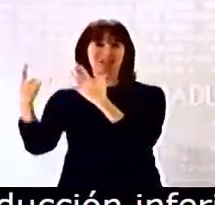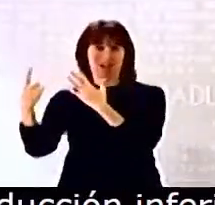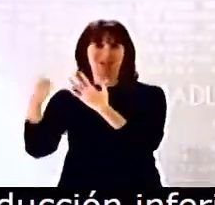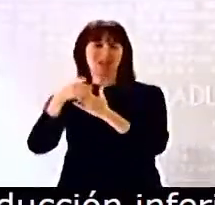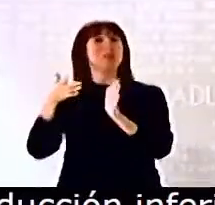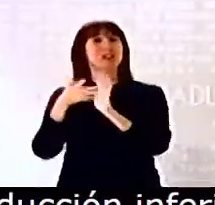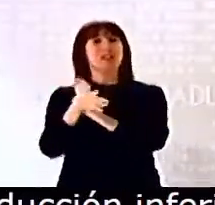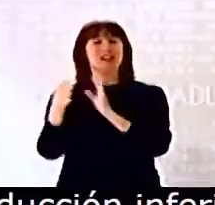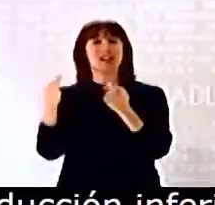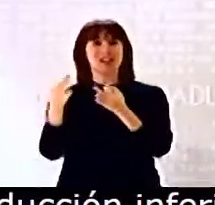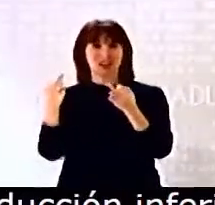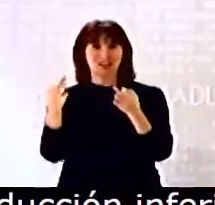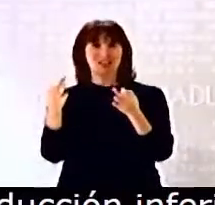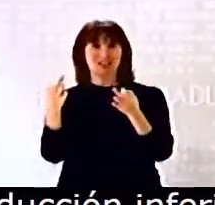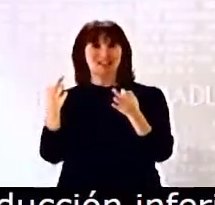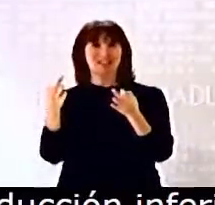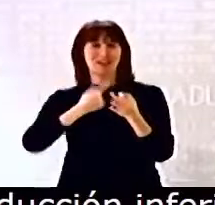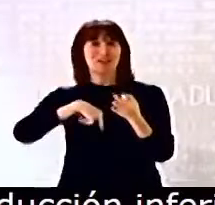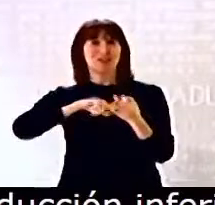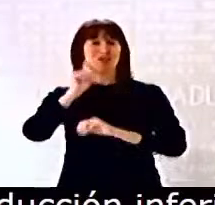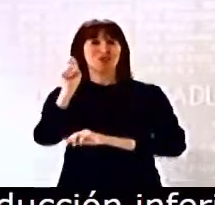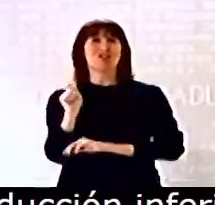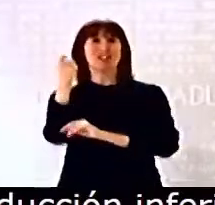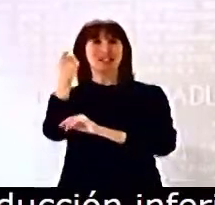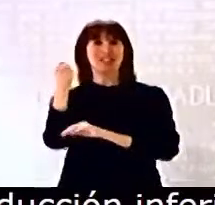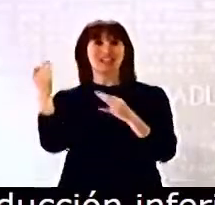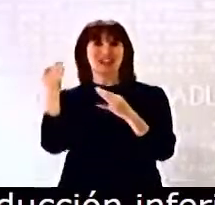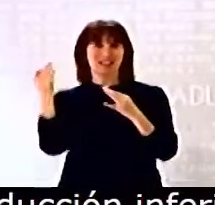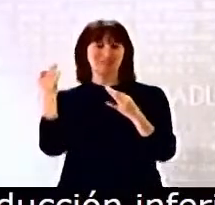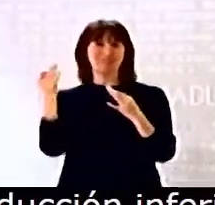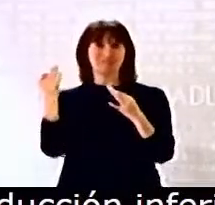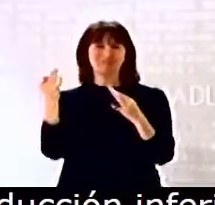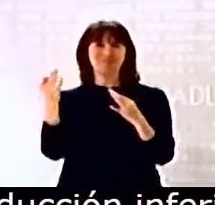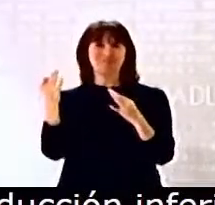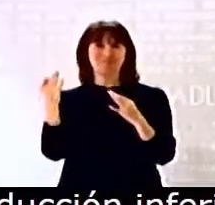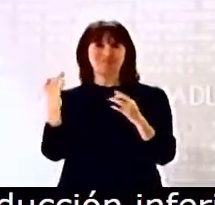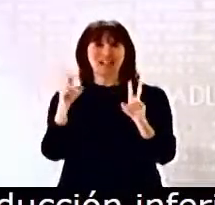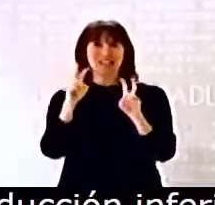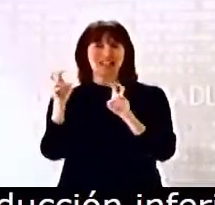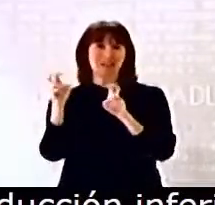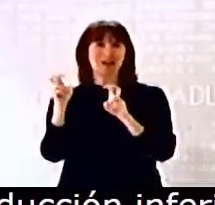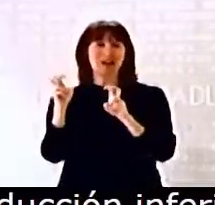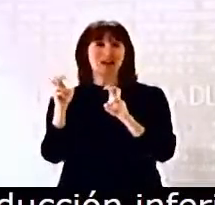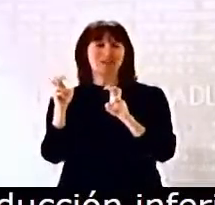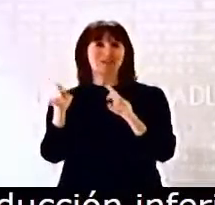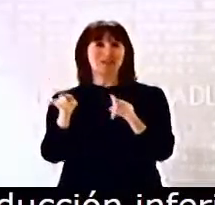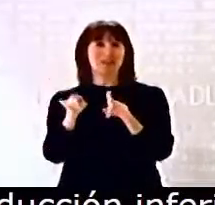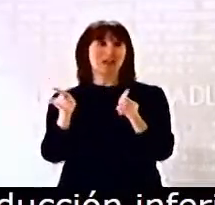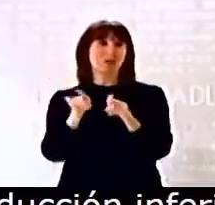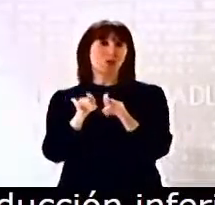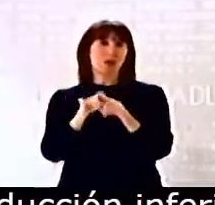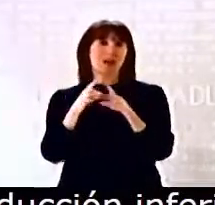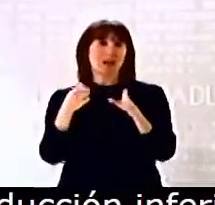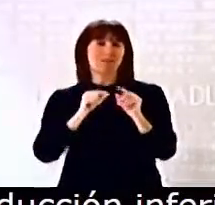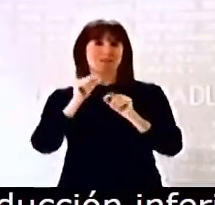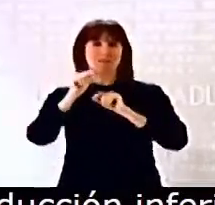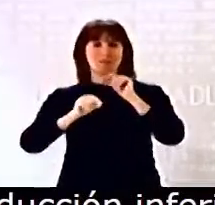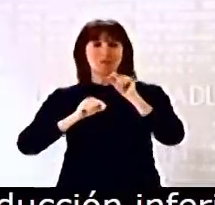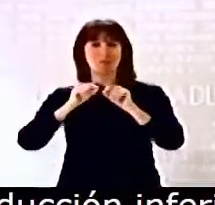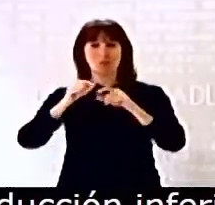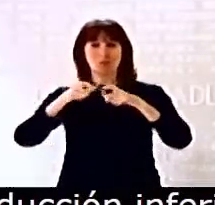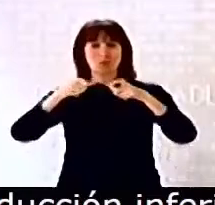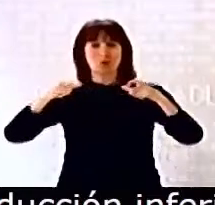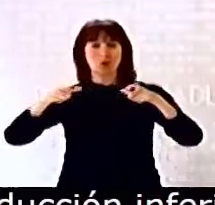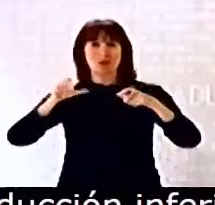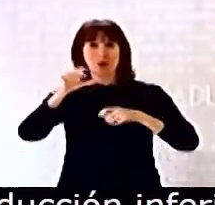que significa que también estamos consiguiendo bajar de forma importante la incidencia en